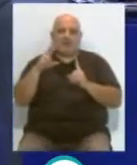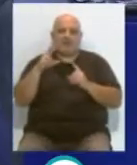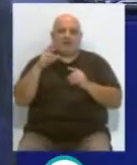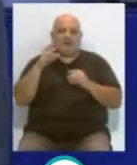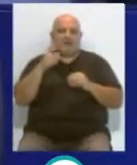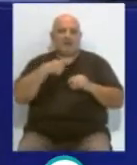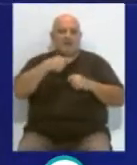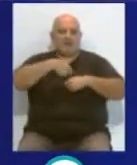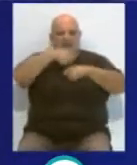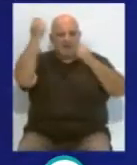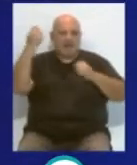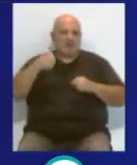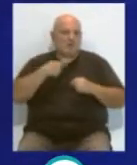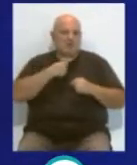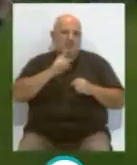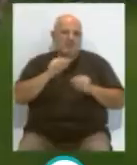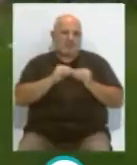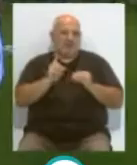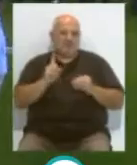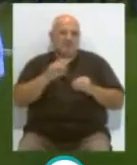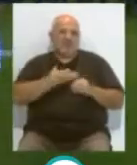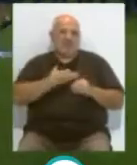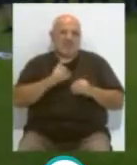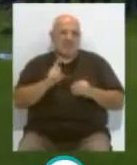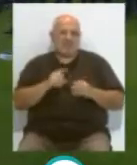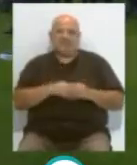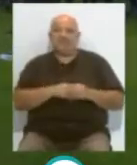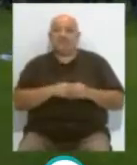detalle tampoco nos gustó, el de quitarse la medalla. Y parece que